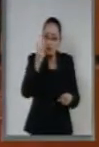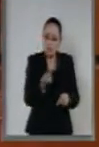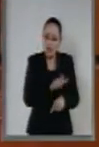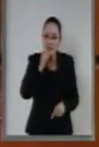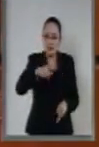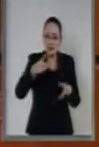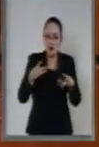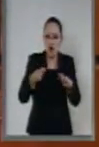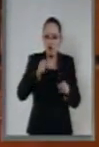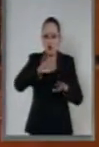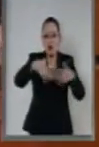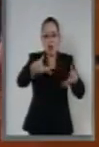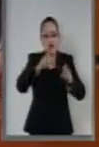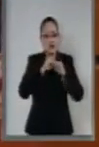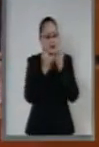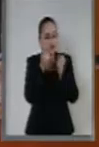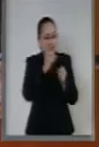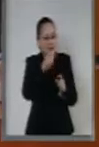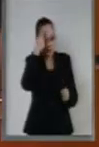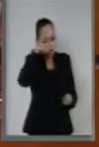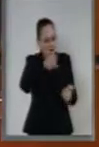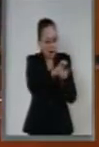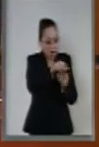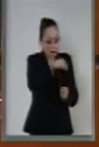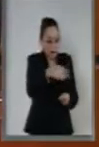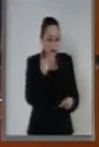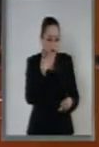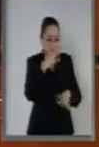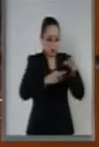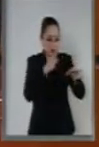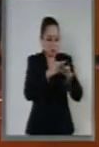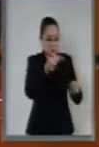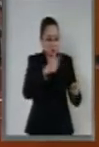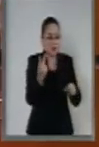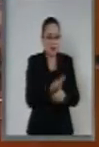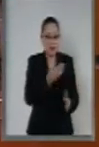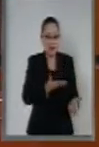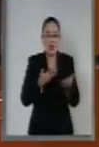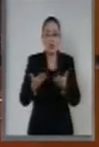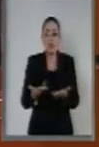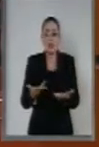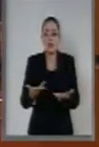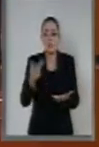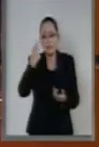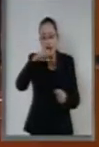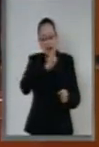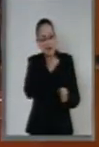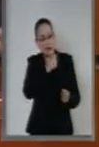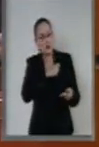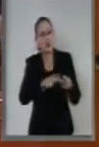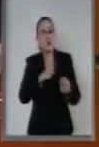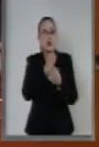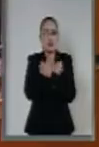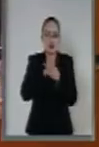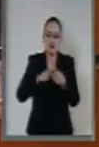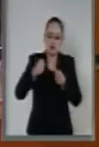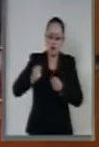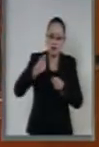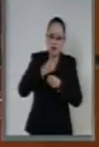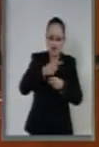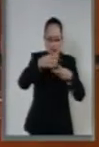gasto público para lo que fue destinado no se mide el impacto en la economía real en en la salud en la educación en la seguridad